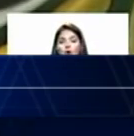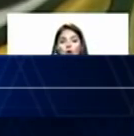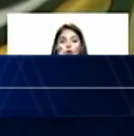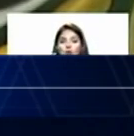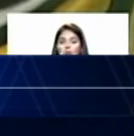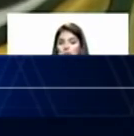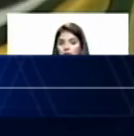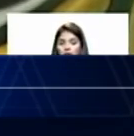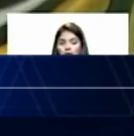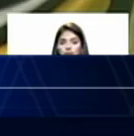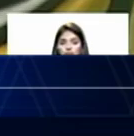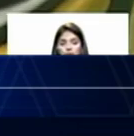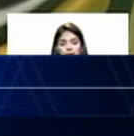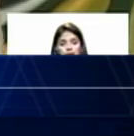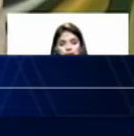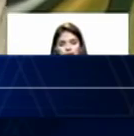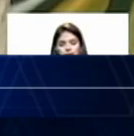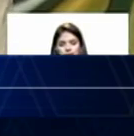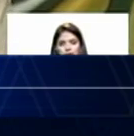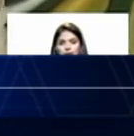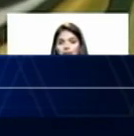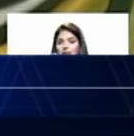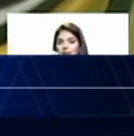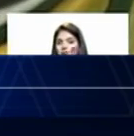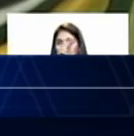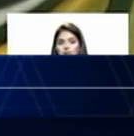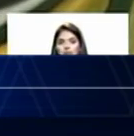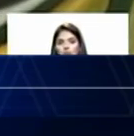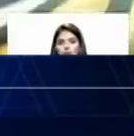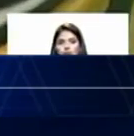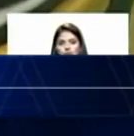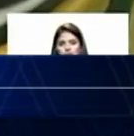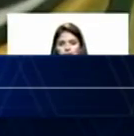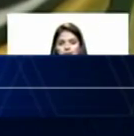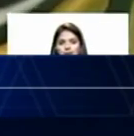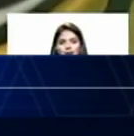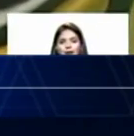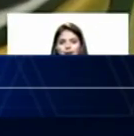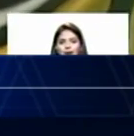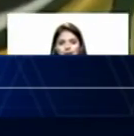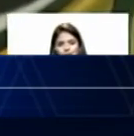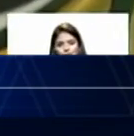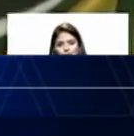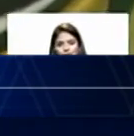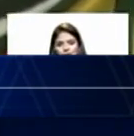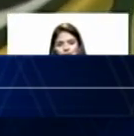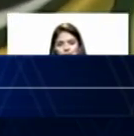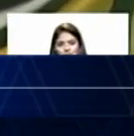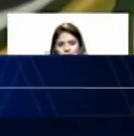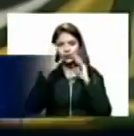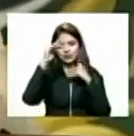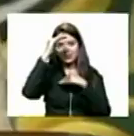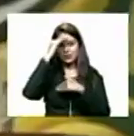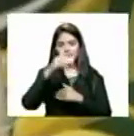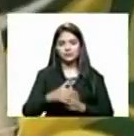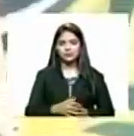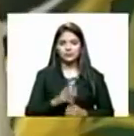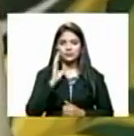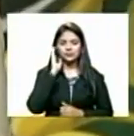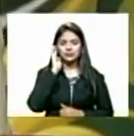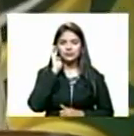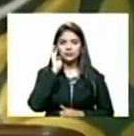comunicación en redes de esta Asamblea Nacional Constituyente. Muchísimas gracias por su atención. Bien, tenían